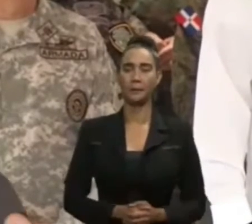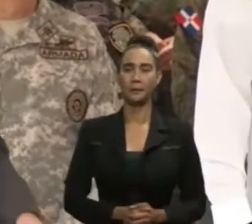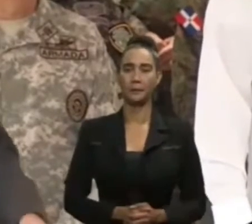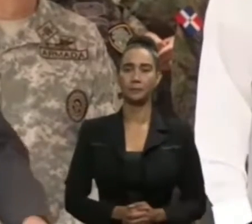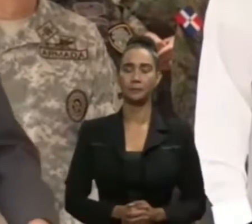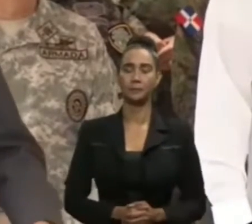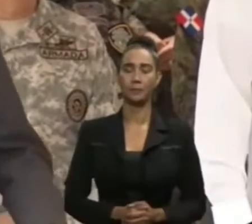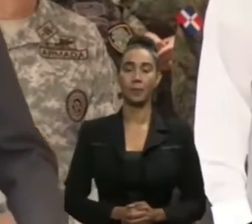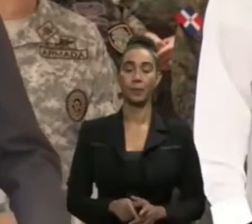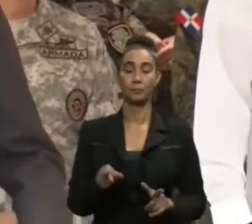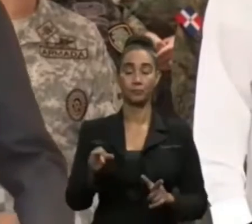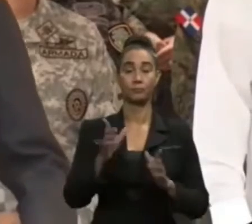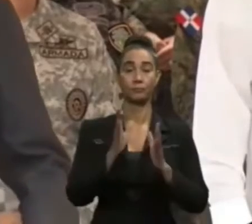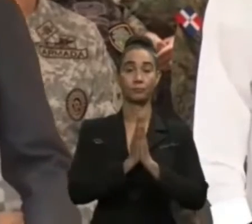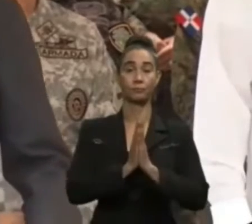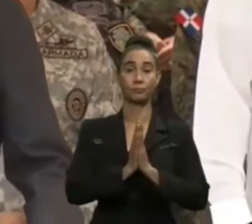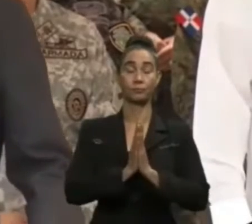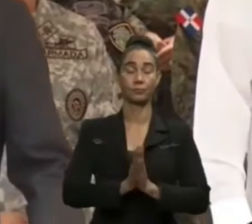Les pido